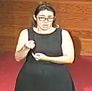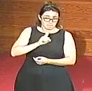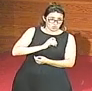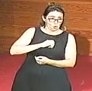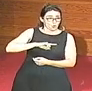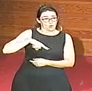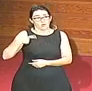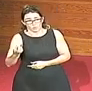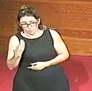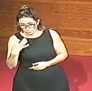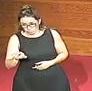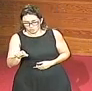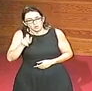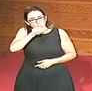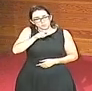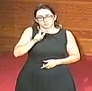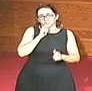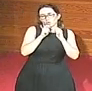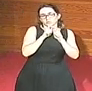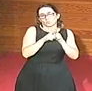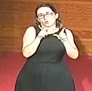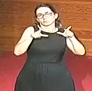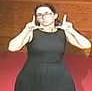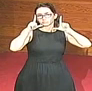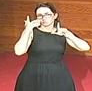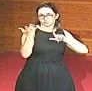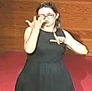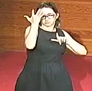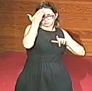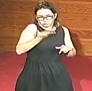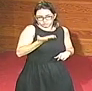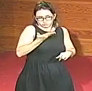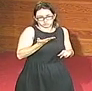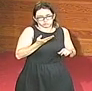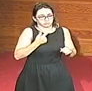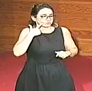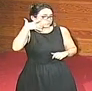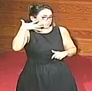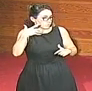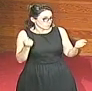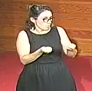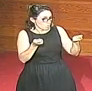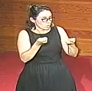Los periodistas consagrados, o esos personajes mediáticos, yo diría, muy consagrados,